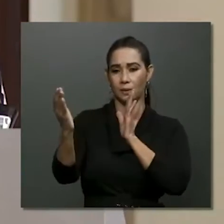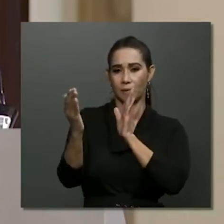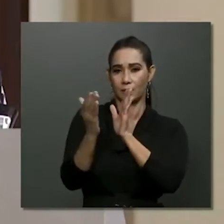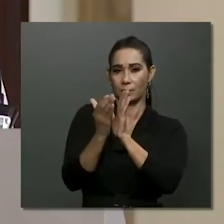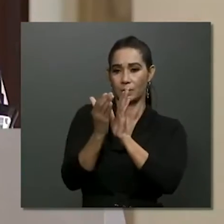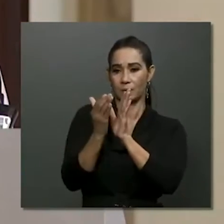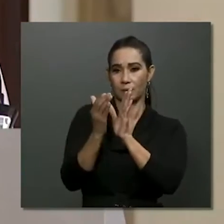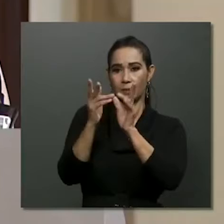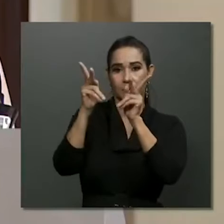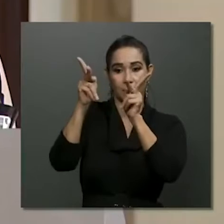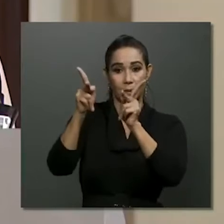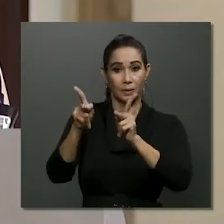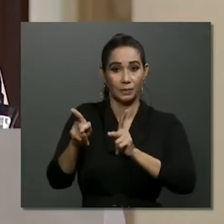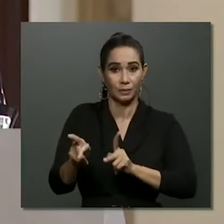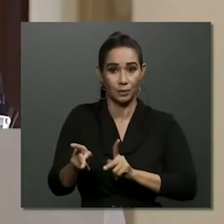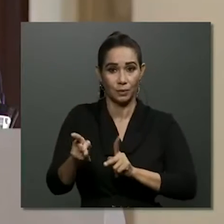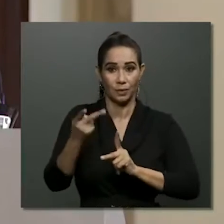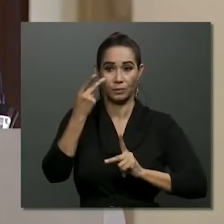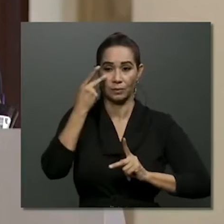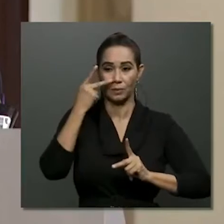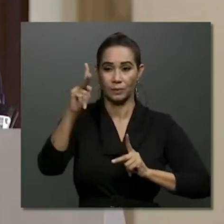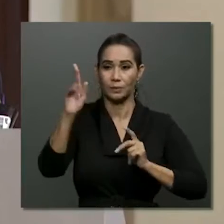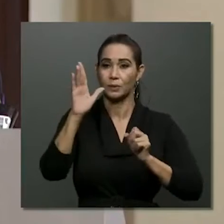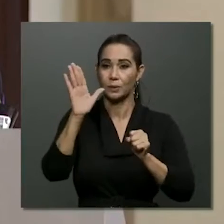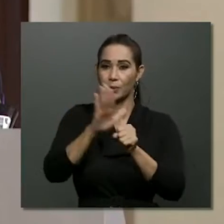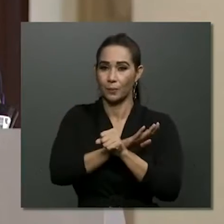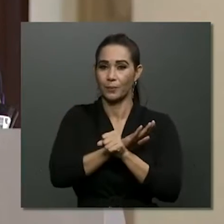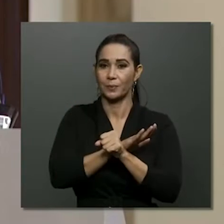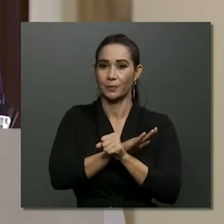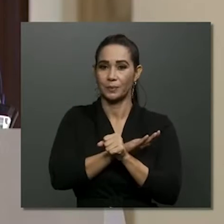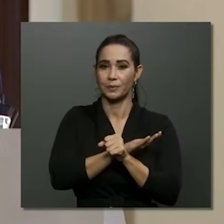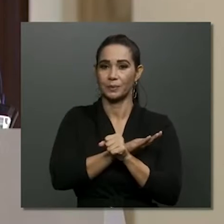ante alguien, con una visión de compromiso.